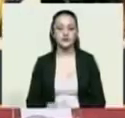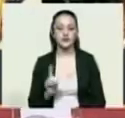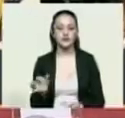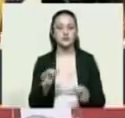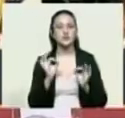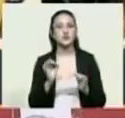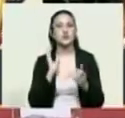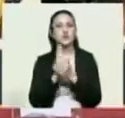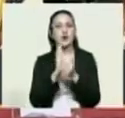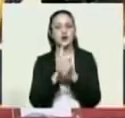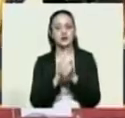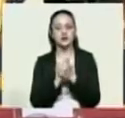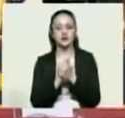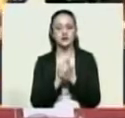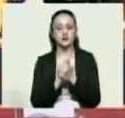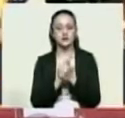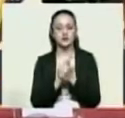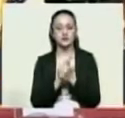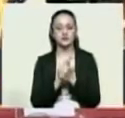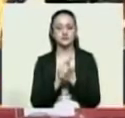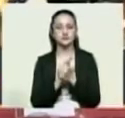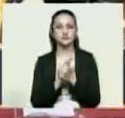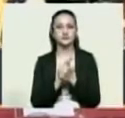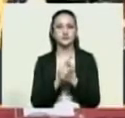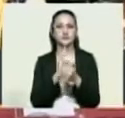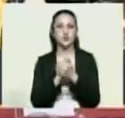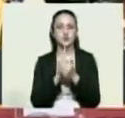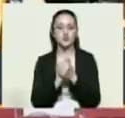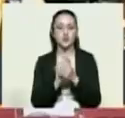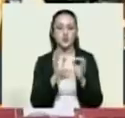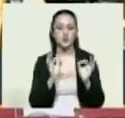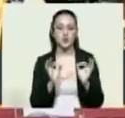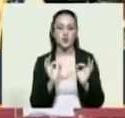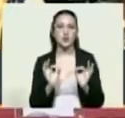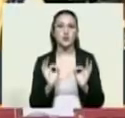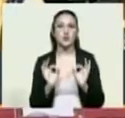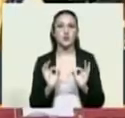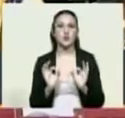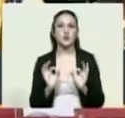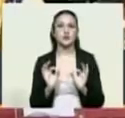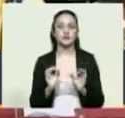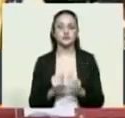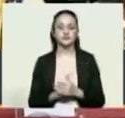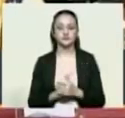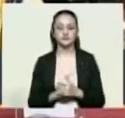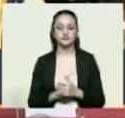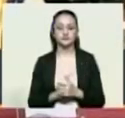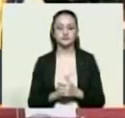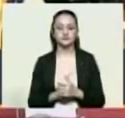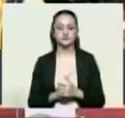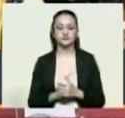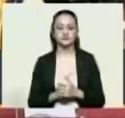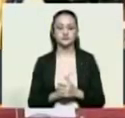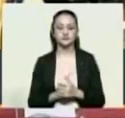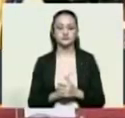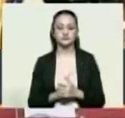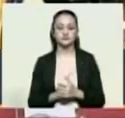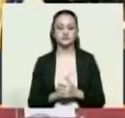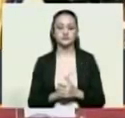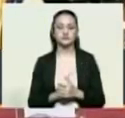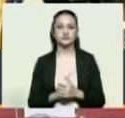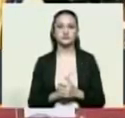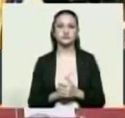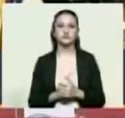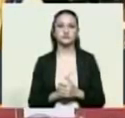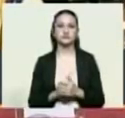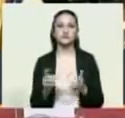registros existentes, abrir los registros que sean necesarios abrir y además detallar una data